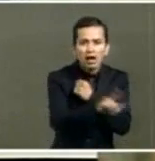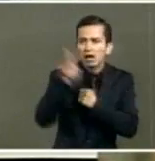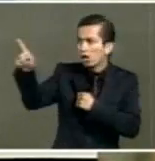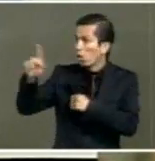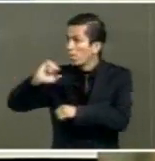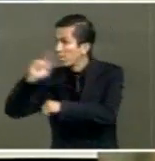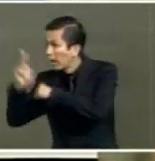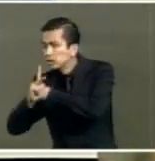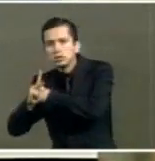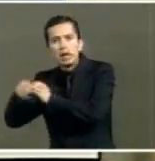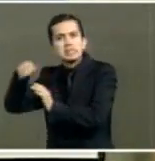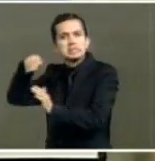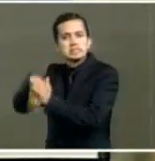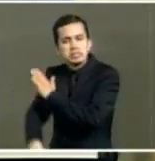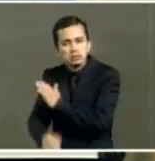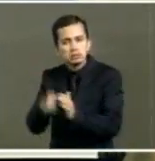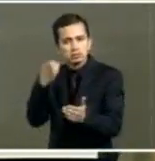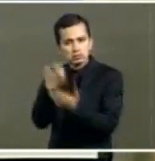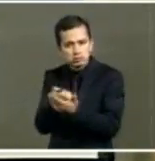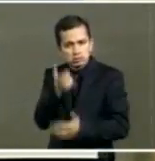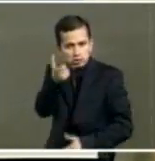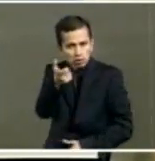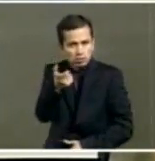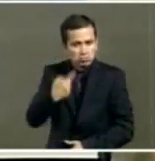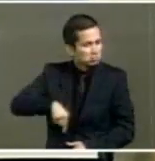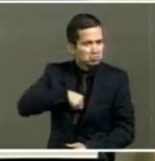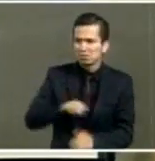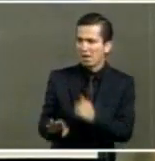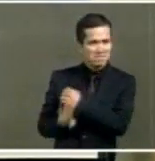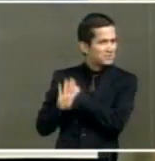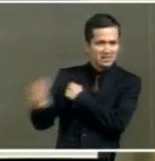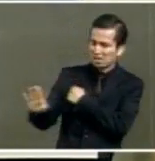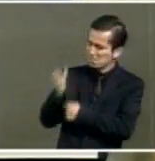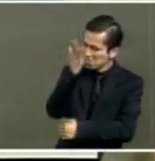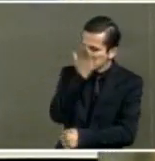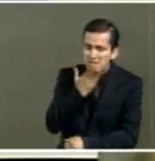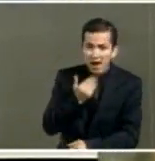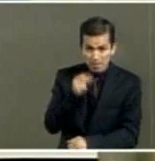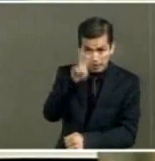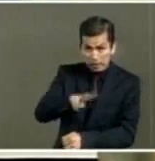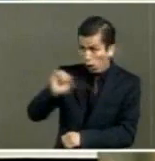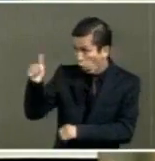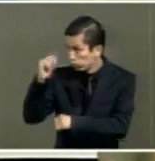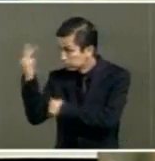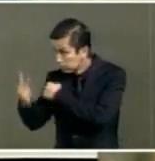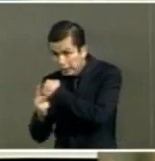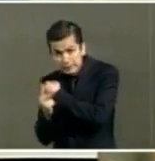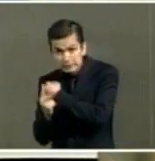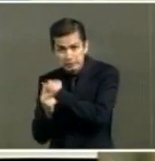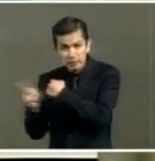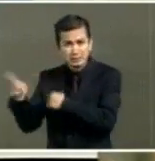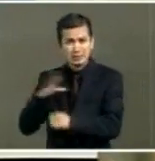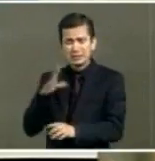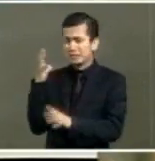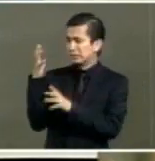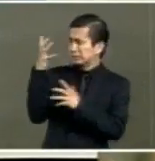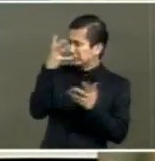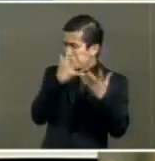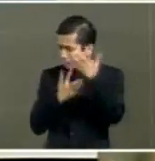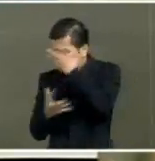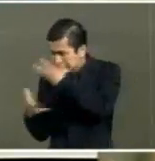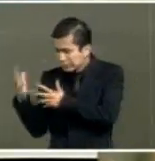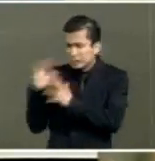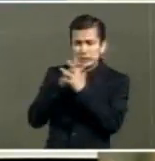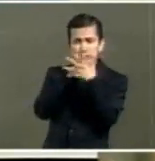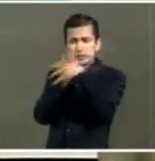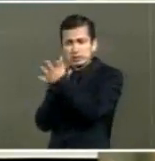están enfrentando y atenuar el gravísimo impacto que ha llevado a otras naciones a turbulencias sociales